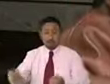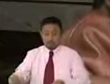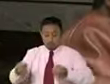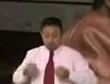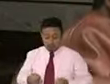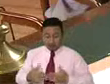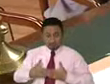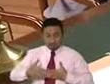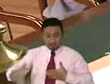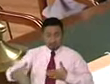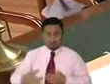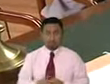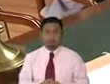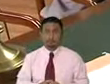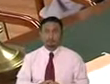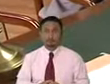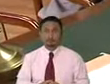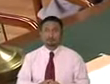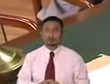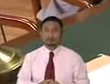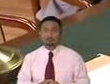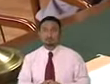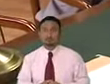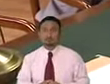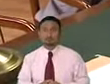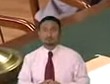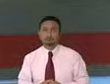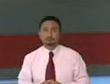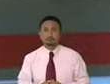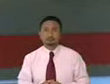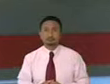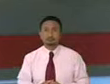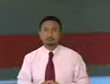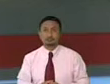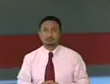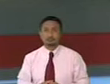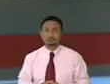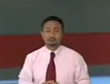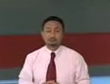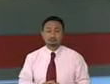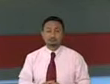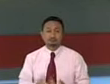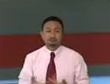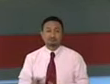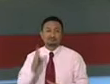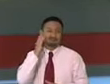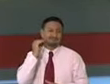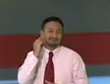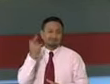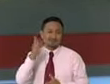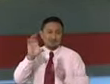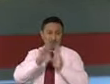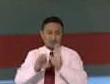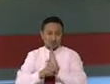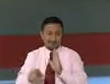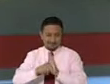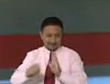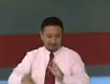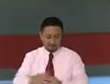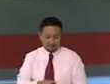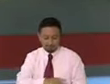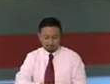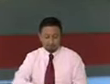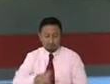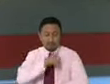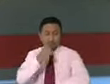como máximo. Informó Héctor Romero. Expertos constitucionales expresan que el dictamen emitido por la